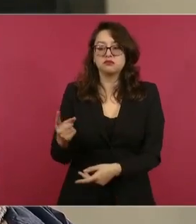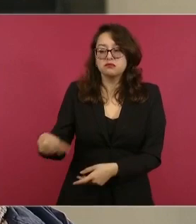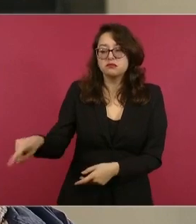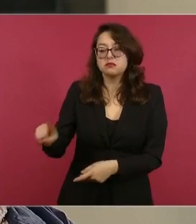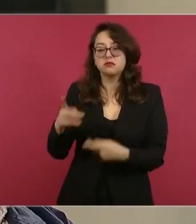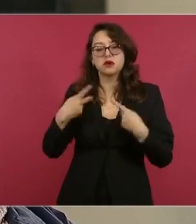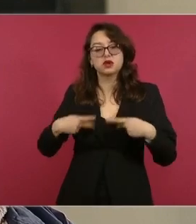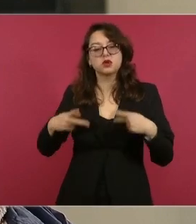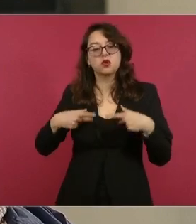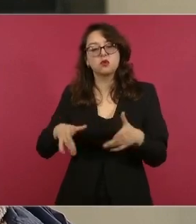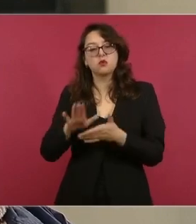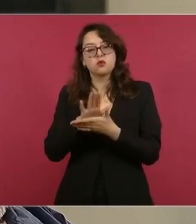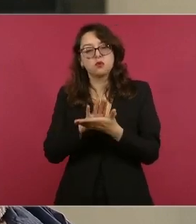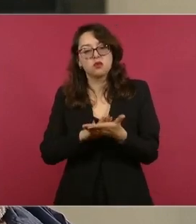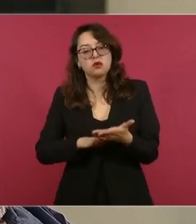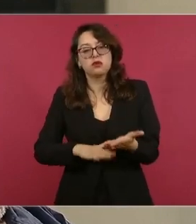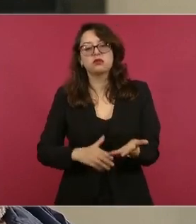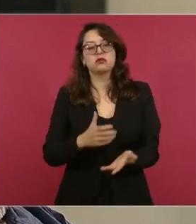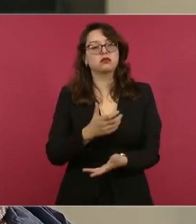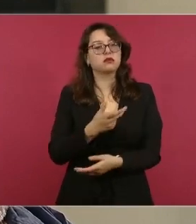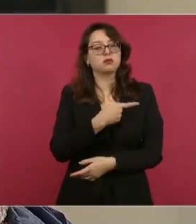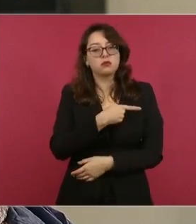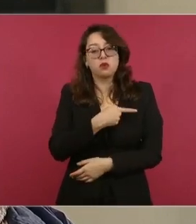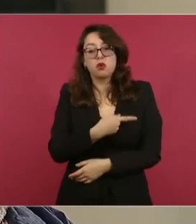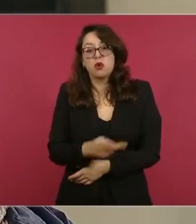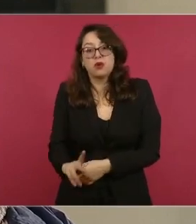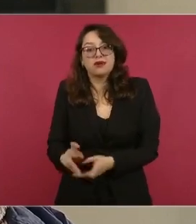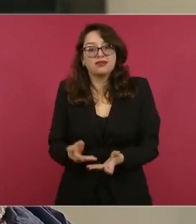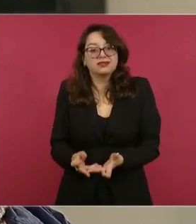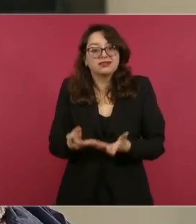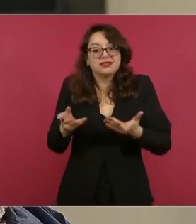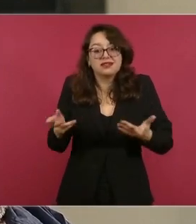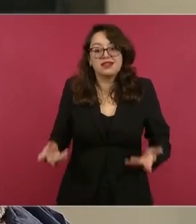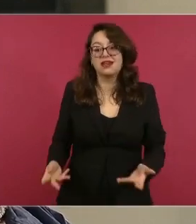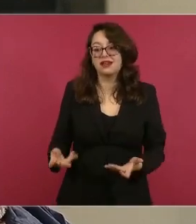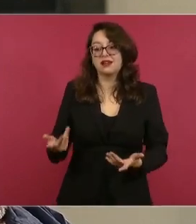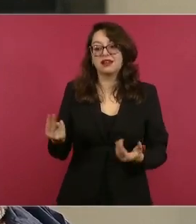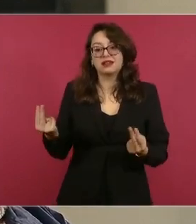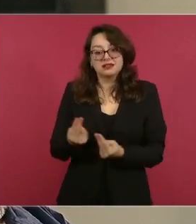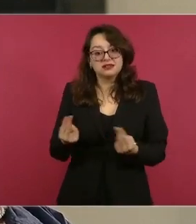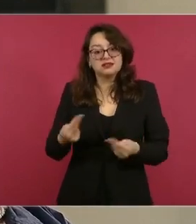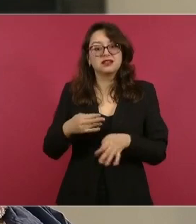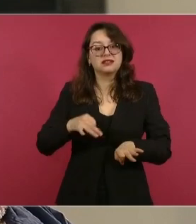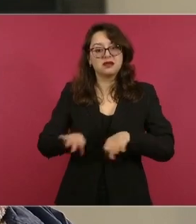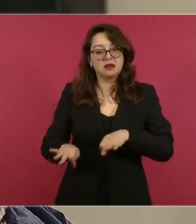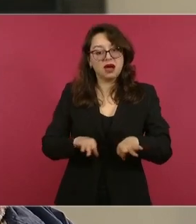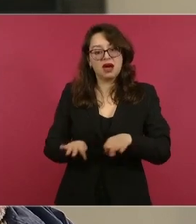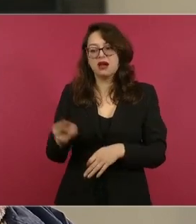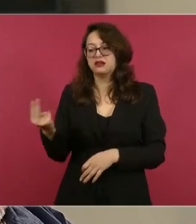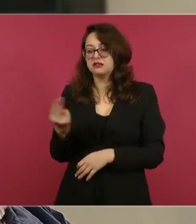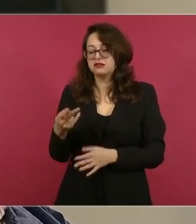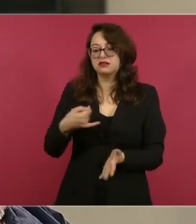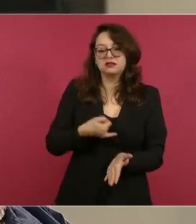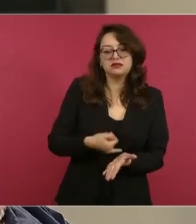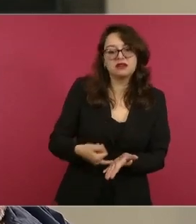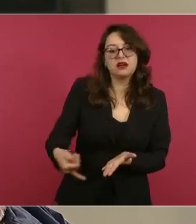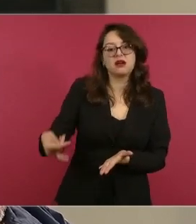humilde, campesina, de escasos recursos, que lo único que desea son los terrenos para poder ellos producir pues lo que